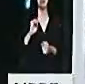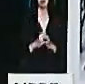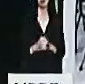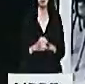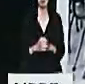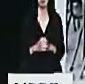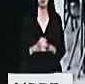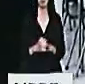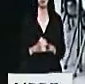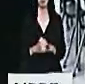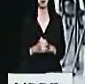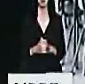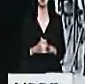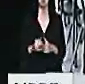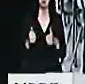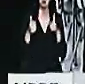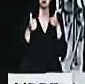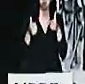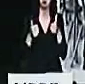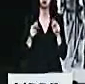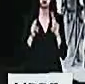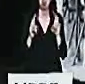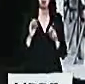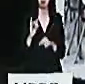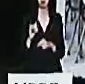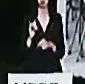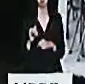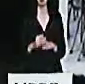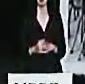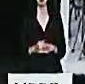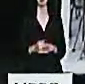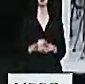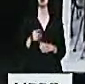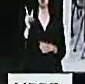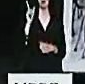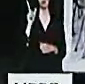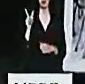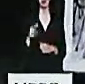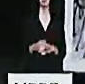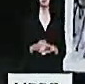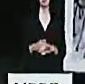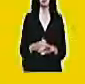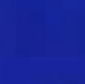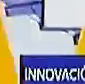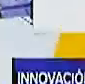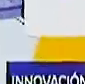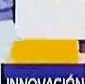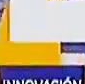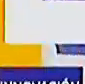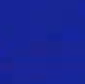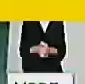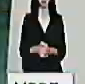Vamos a escuchar la pregunta. Súper bien. ¿Te parece? Un tema muy, muy de acuerdo con lo que hacemos. Muy bien, vamos a escuchar a Patricio.